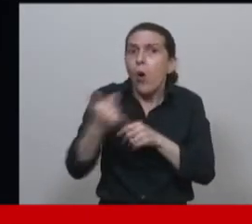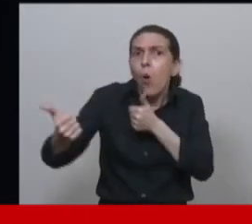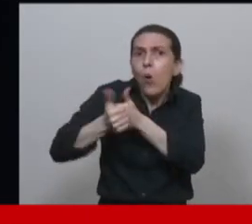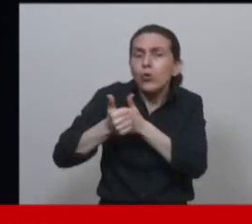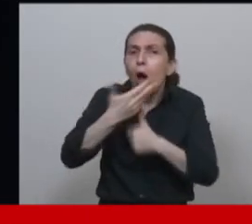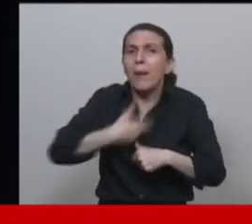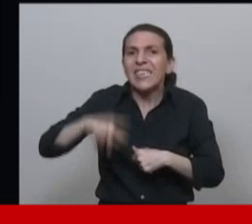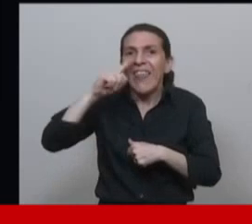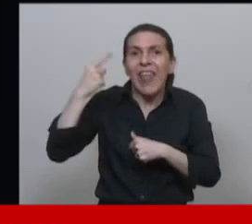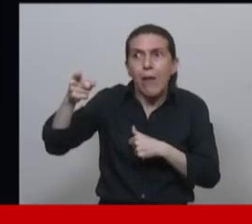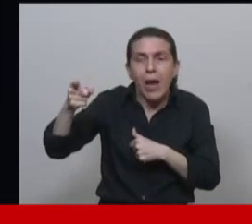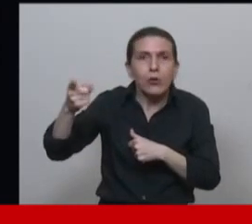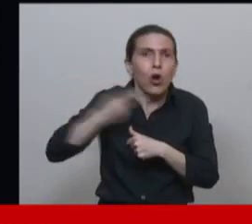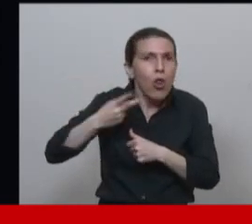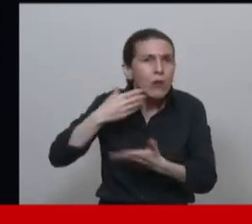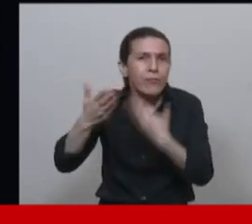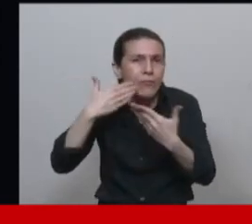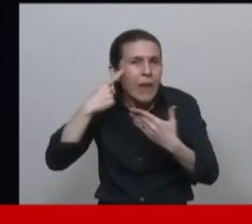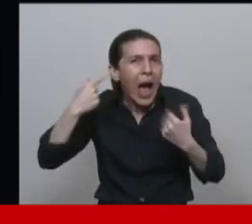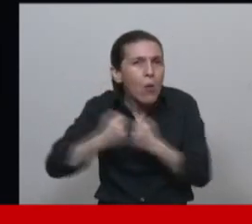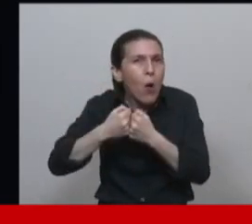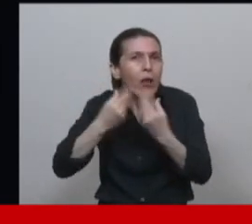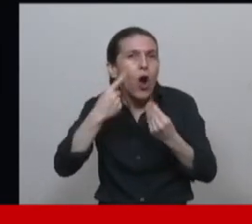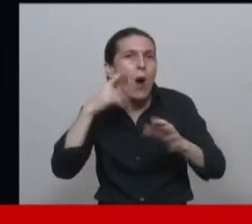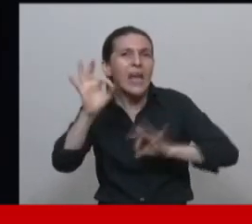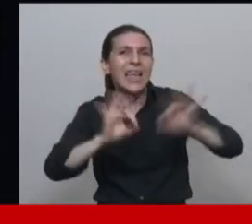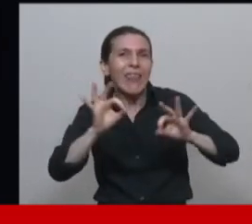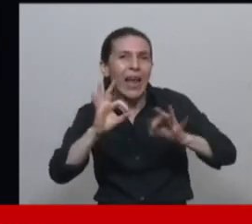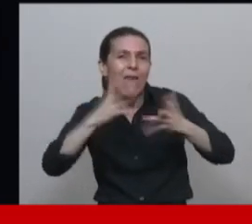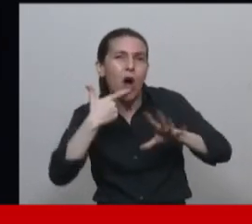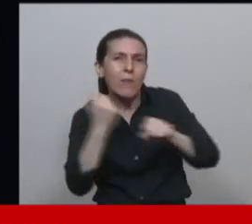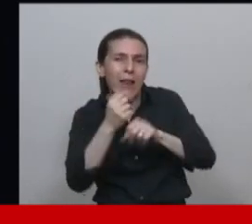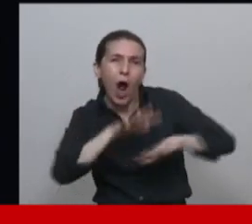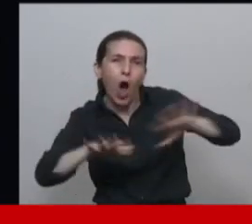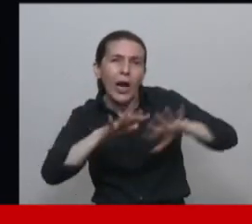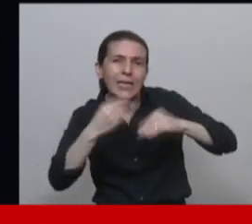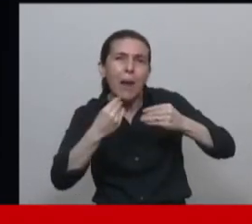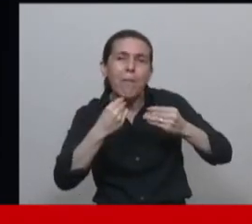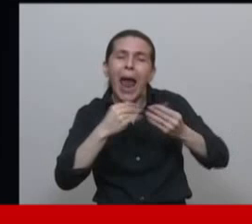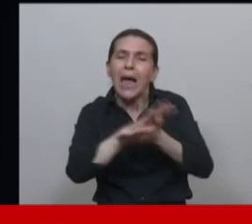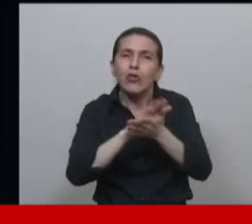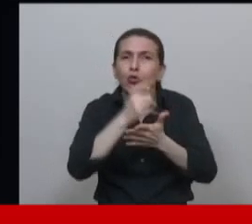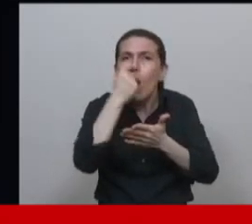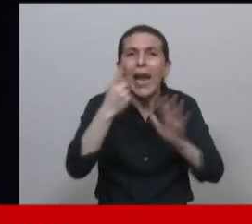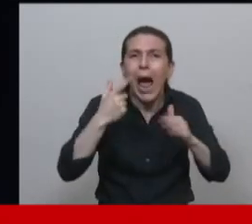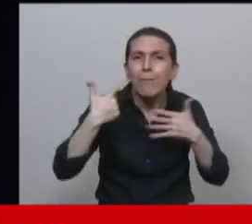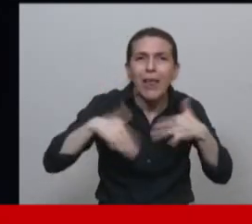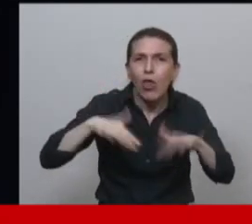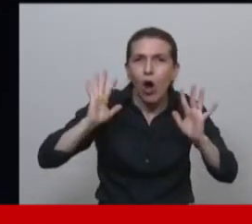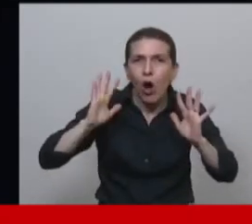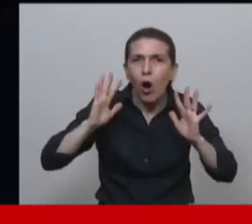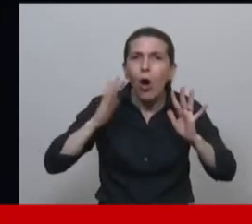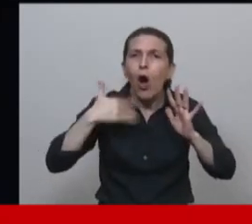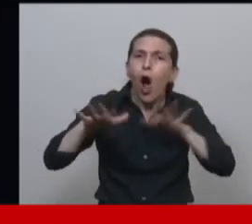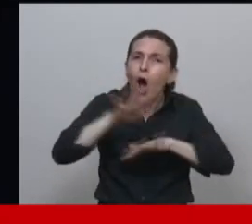Fernández, diseñamos una estrategia para tratar de resolver este problema de la forma más rápida posible y de una manera ordenada, de